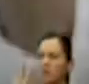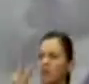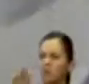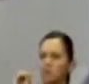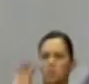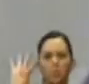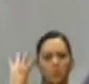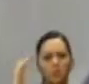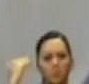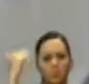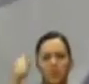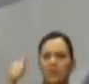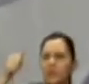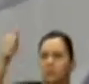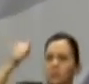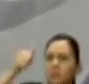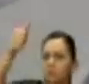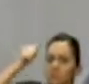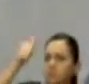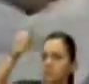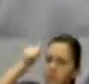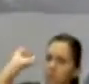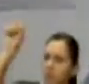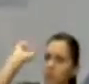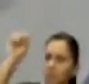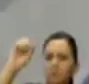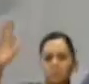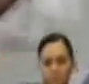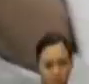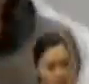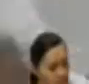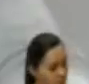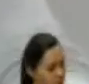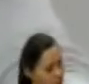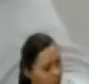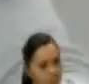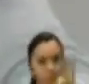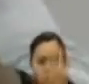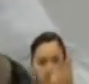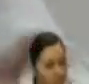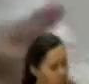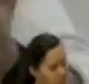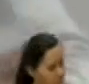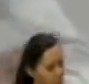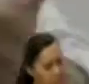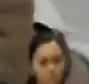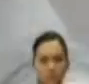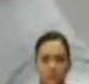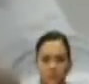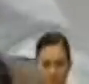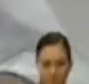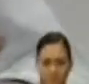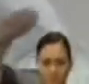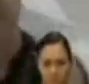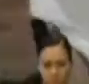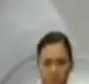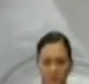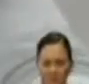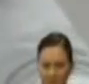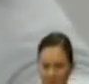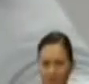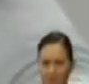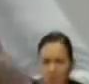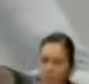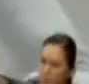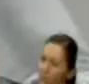politiqueros fueron a tocar la puerta con medios de comunicación a CNN para que digan, pasen, no se preocupen, visiten lo que quieran. Por favor, un poquito de seriedad, pues estas son cosas